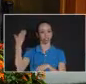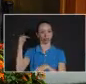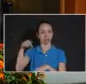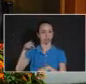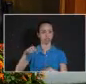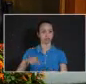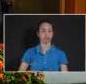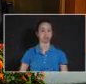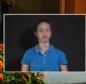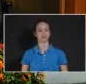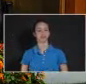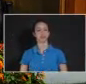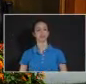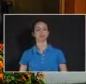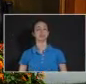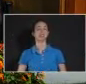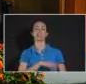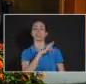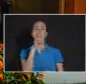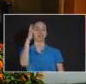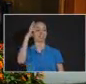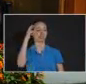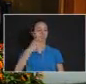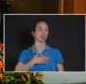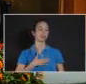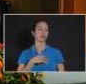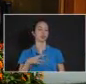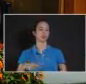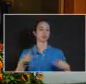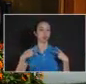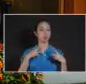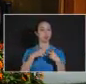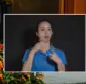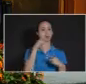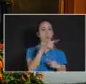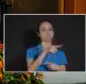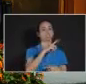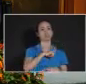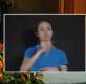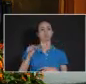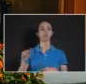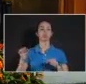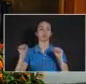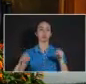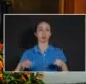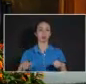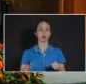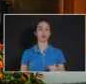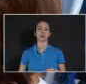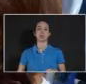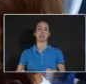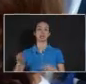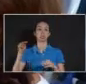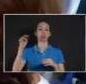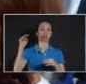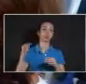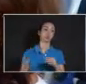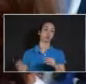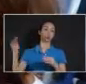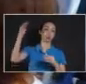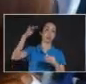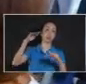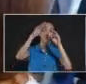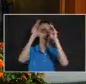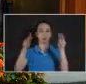Es la razón de mi existir. Por ti yo soy capaz de subir el Himalaya, cruzar